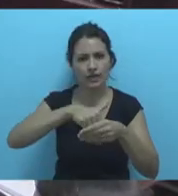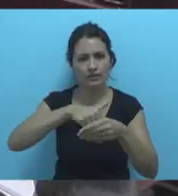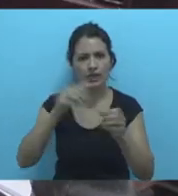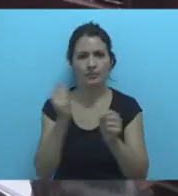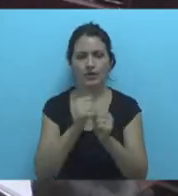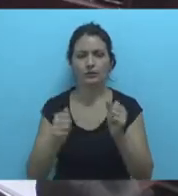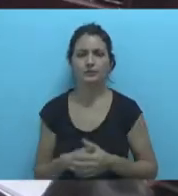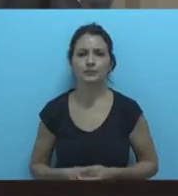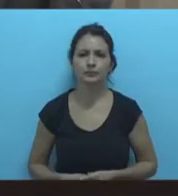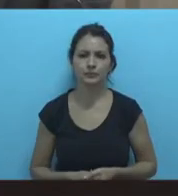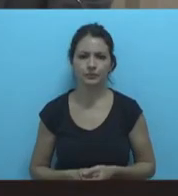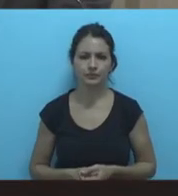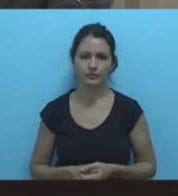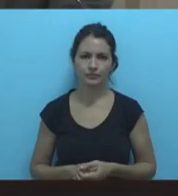Aprobado.